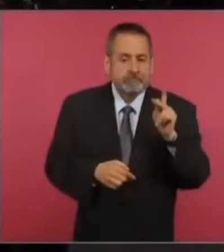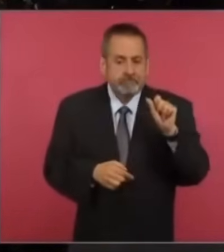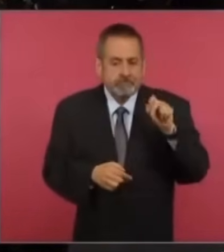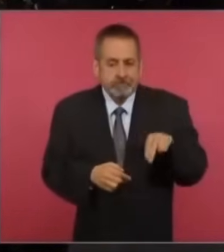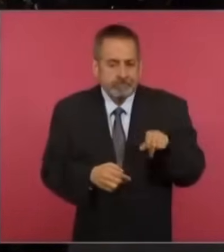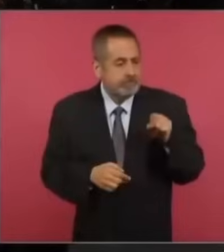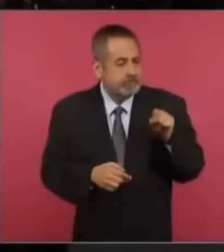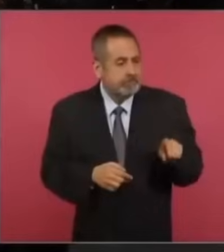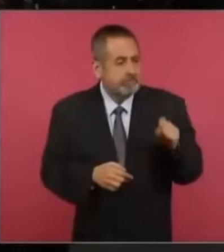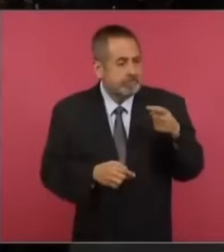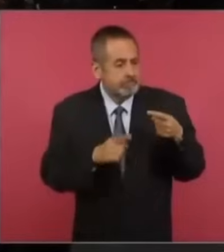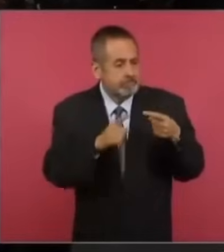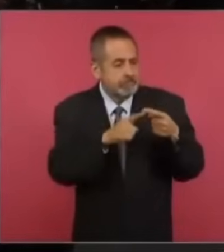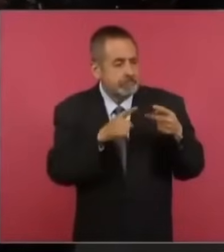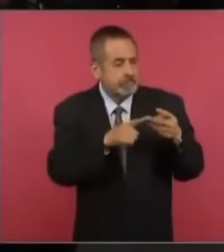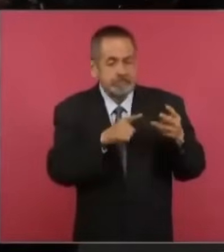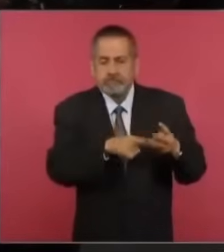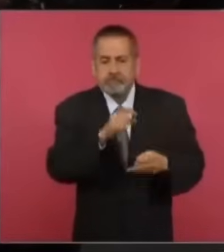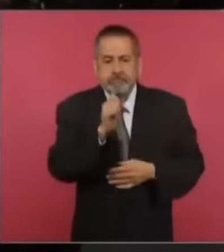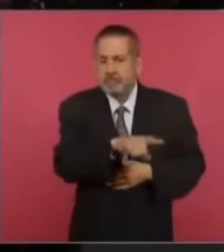PAN